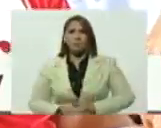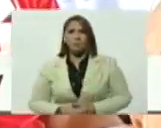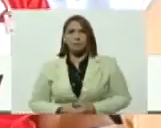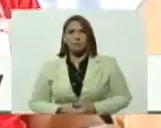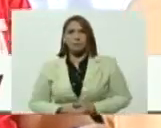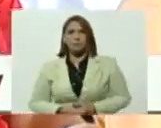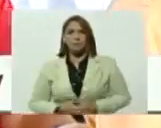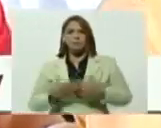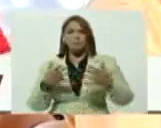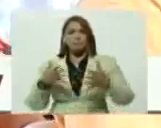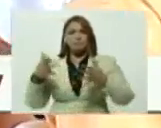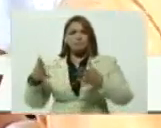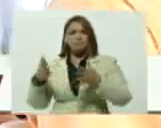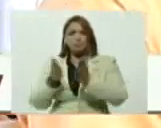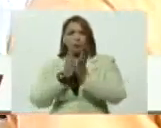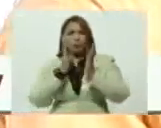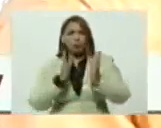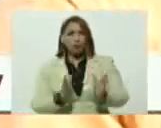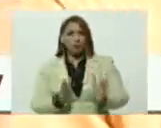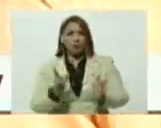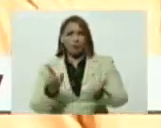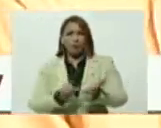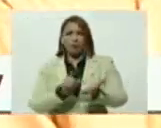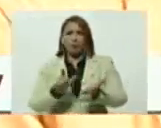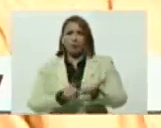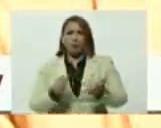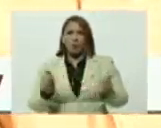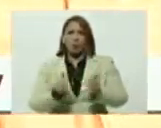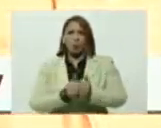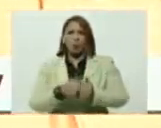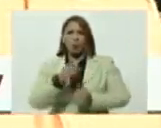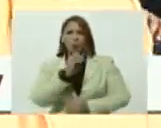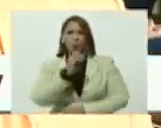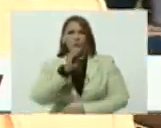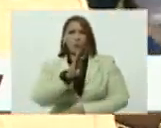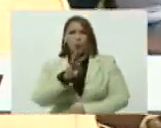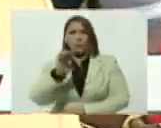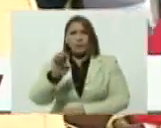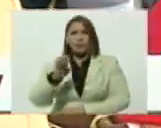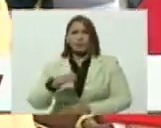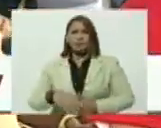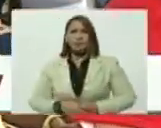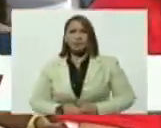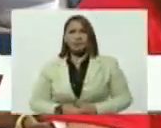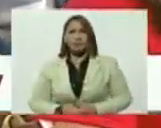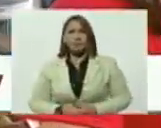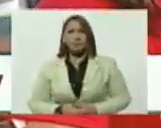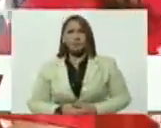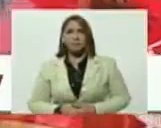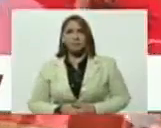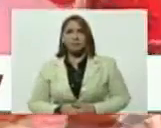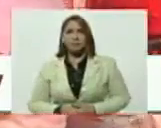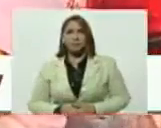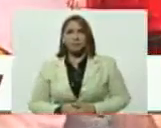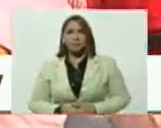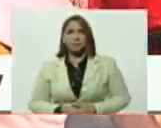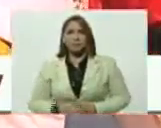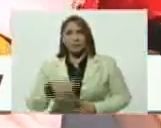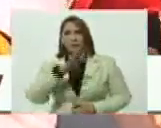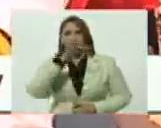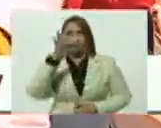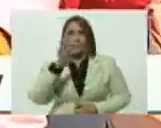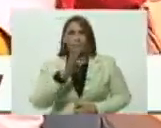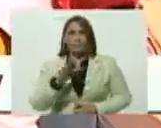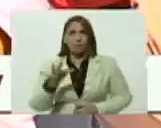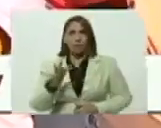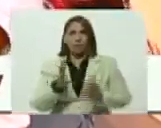Forjar el poder estudiantil en los liceos, con la Organización Bolivariana de Estudiantes, con la Federación